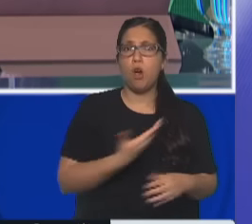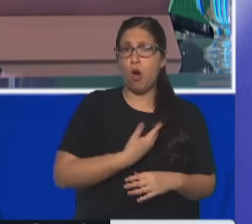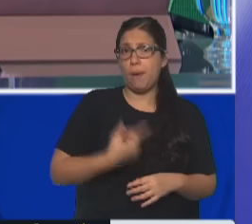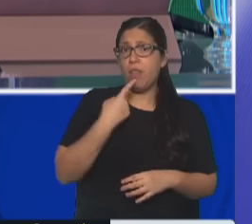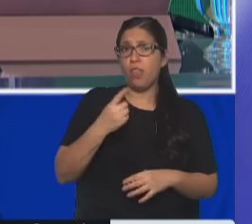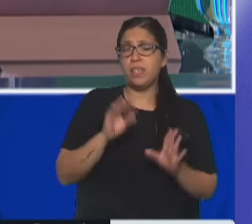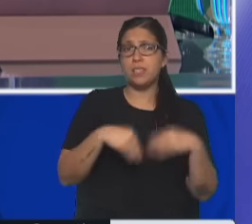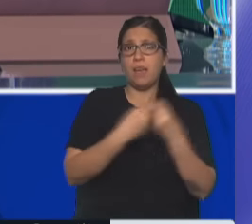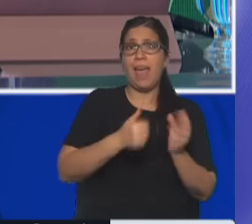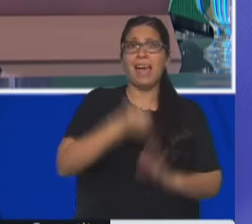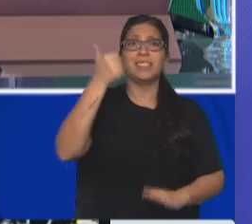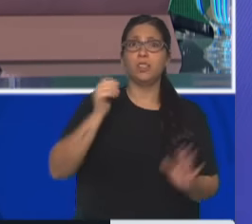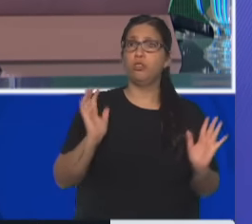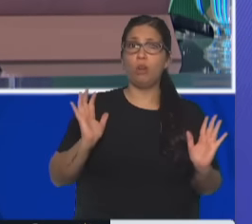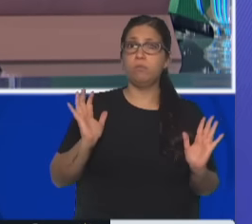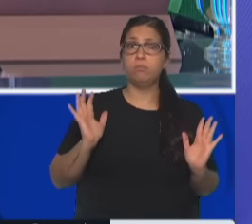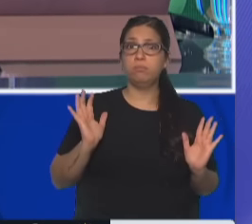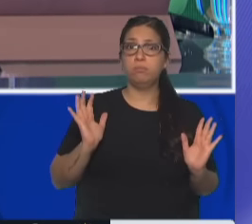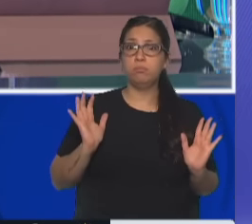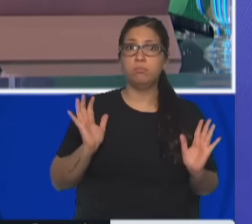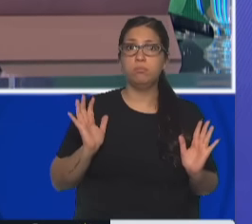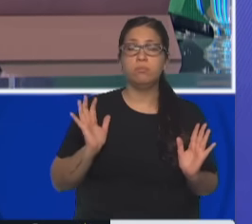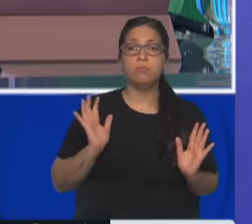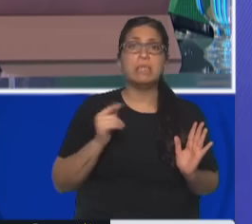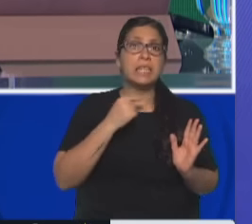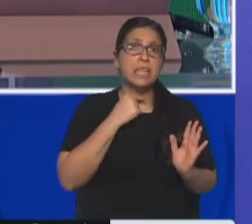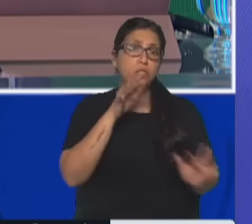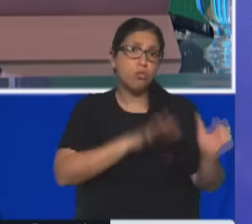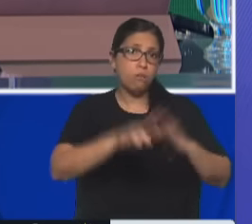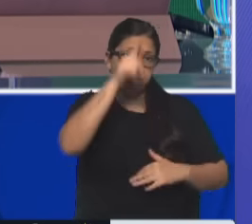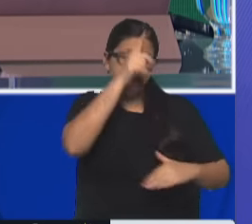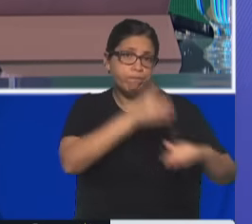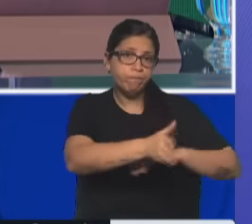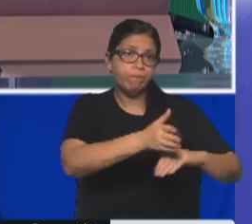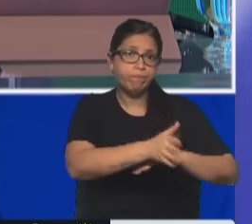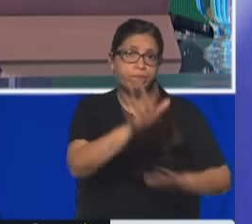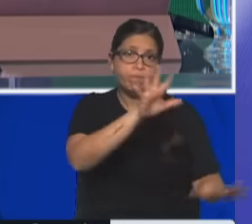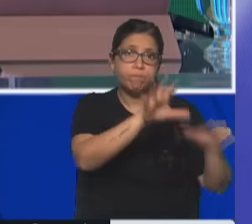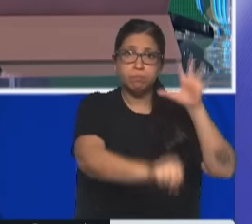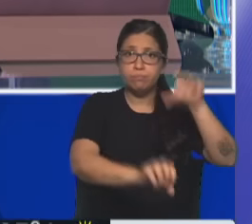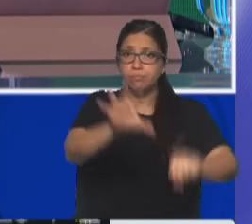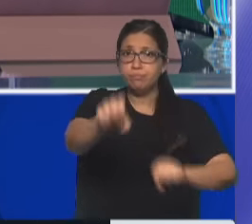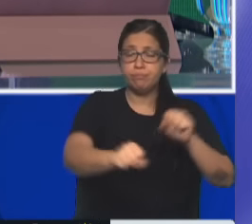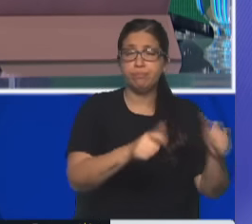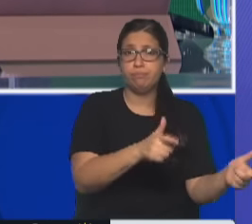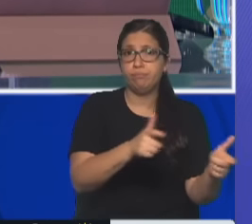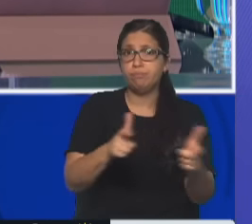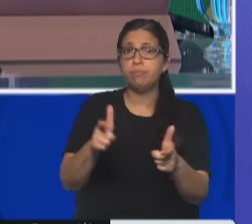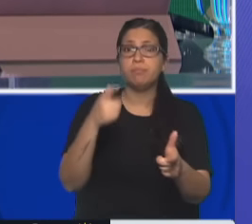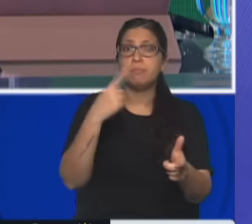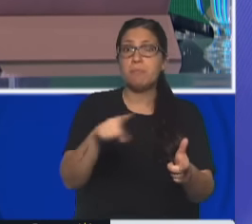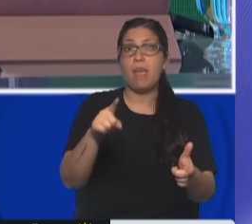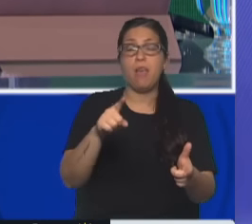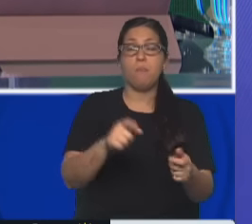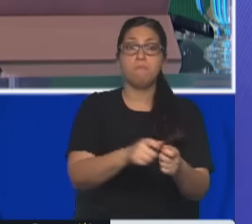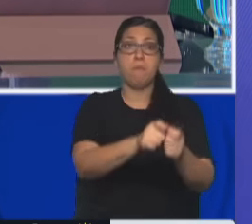fue exitoso, ¿no? Porque muchos decían, bueno, quizás quiso llevar adelante un operativo, como en definitiva se ha llevado en otras ocasiones, pero al encontrarse